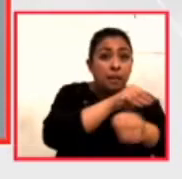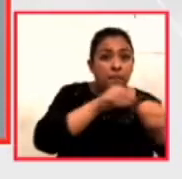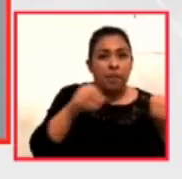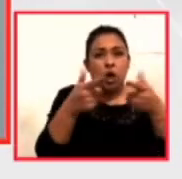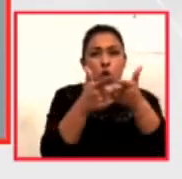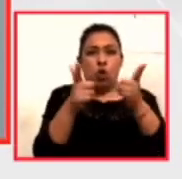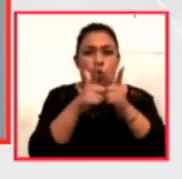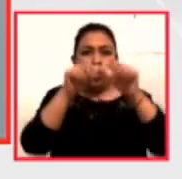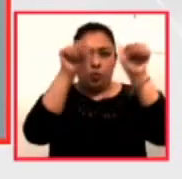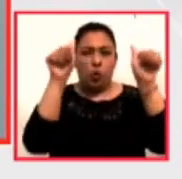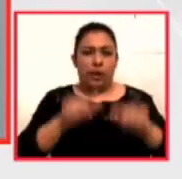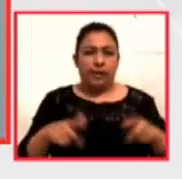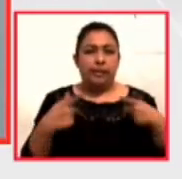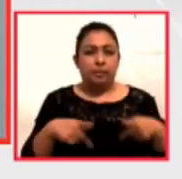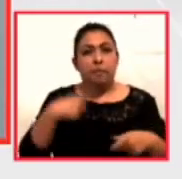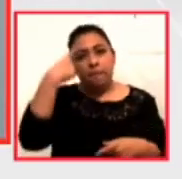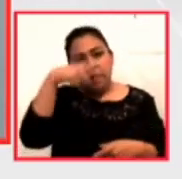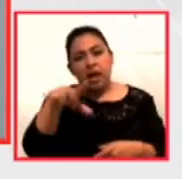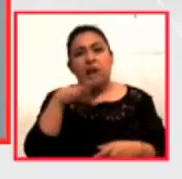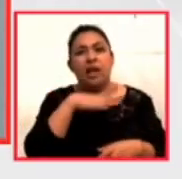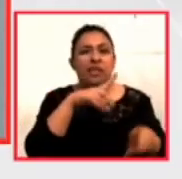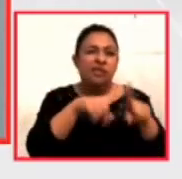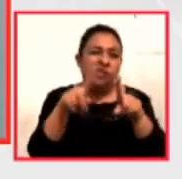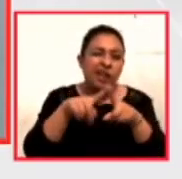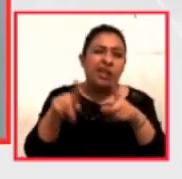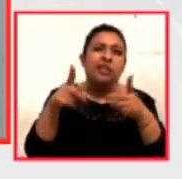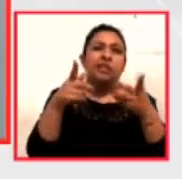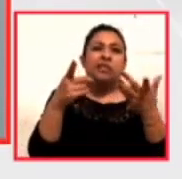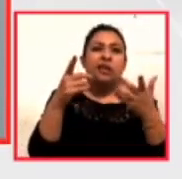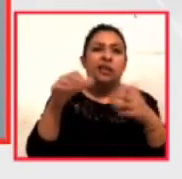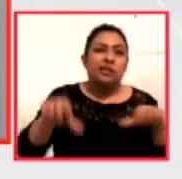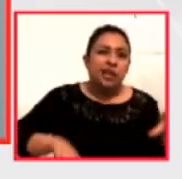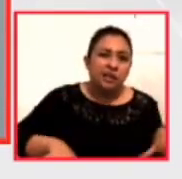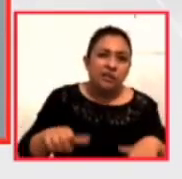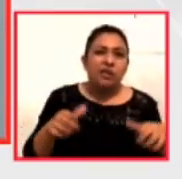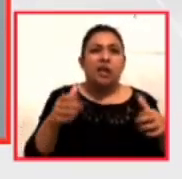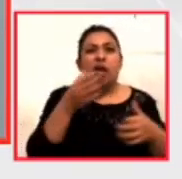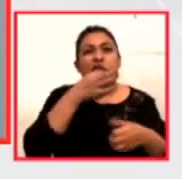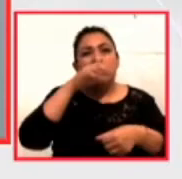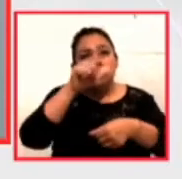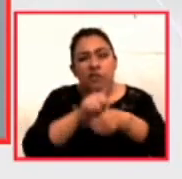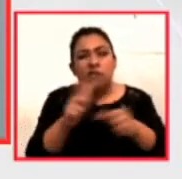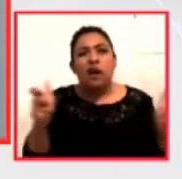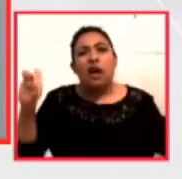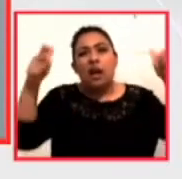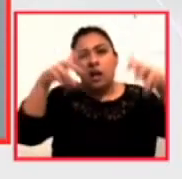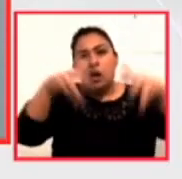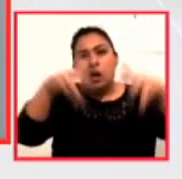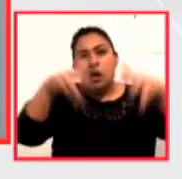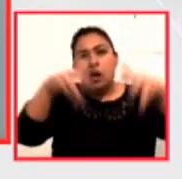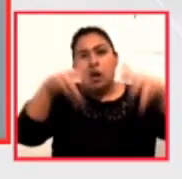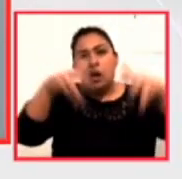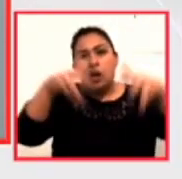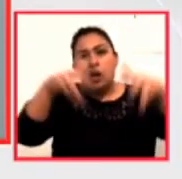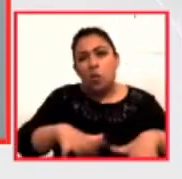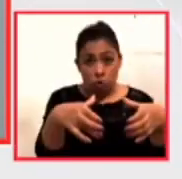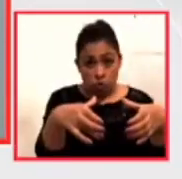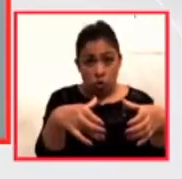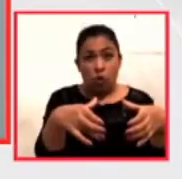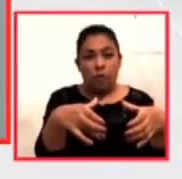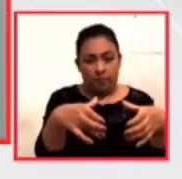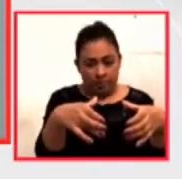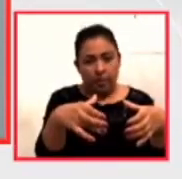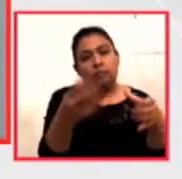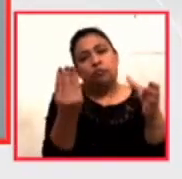generar eventos, festivales, encuentros en conjunto, es decir, compartir